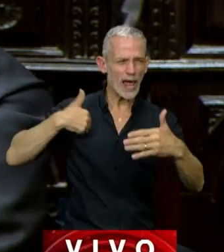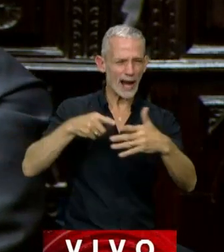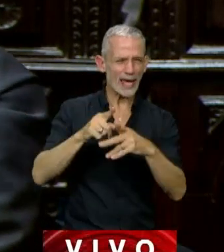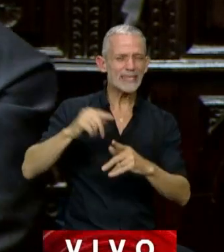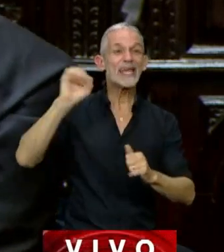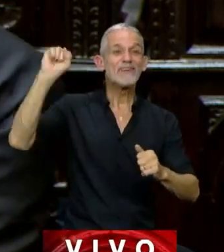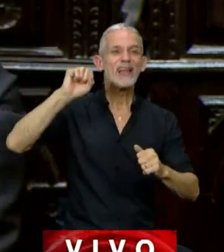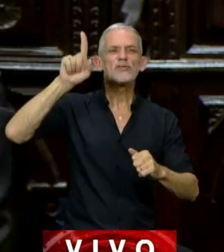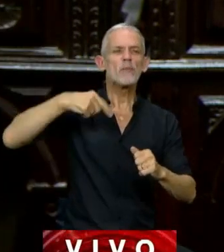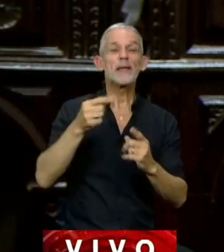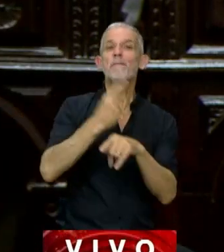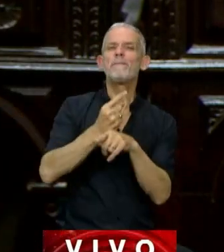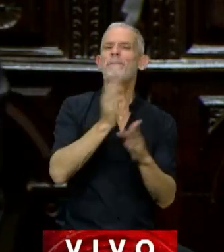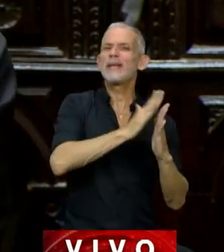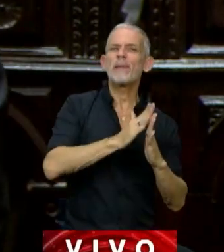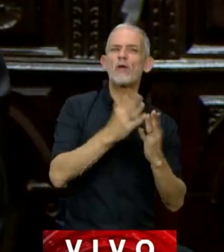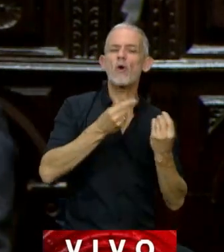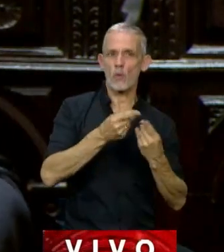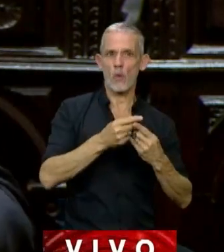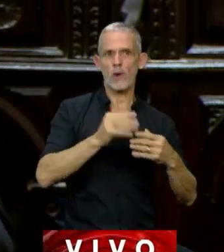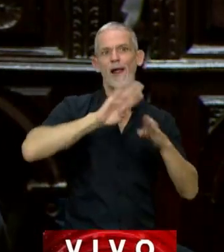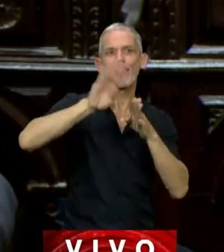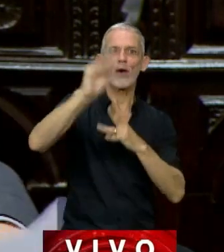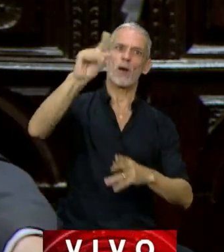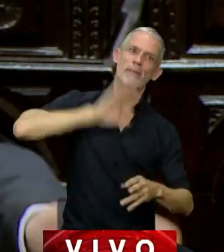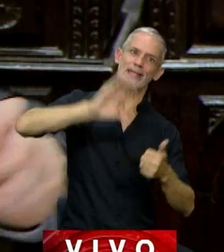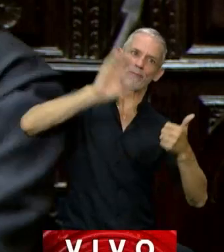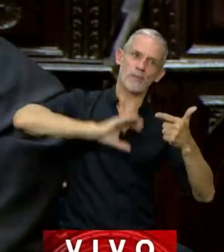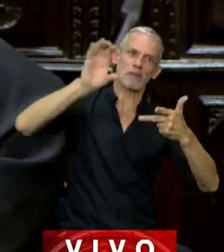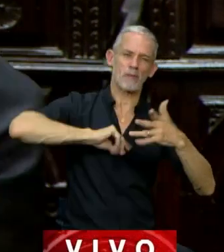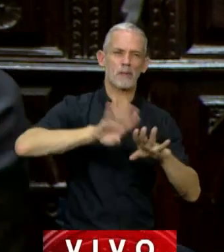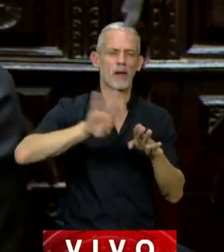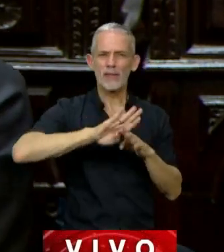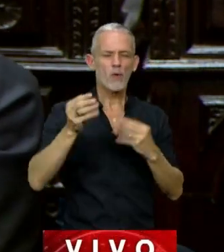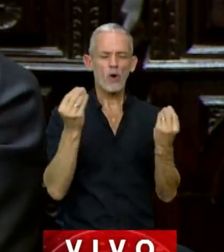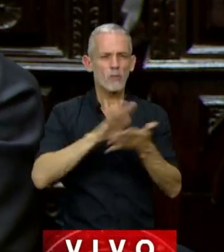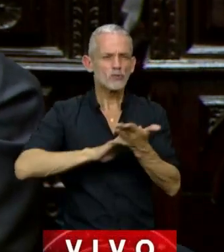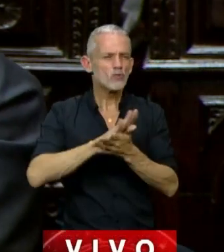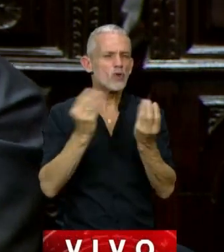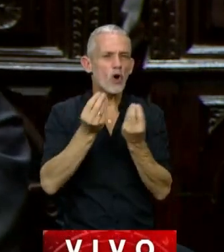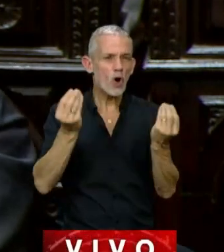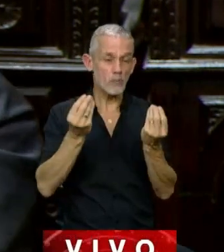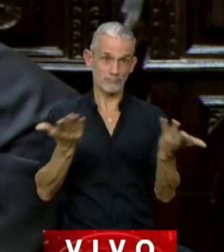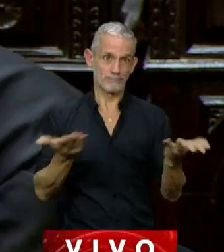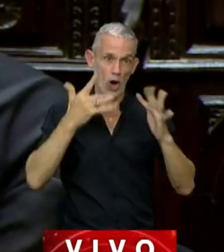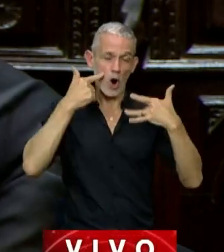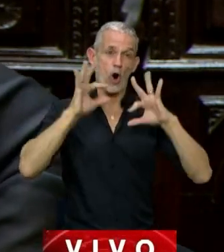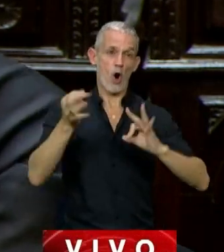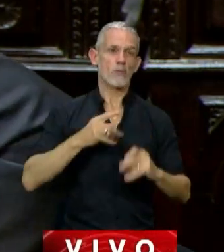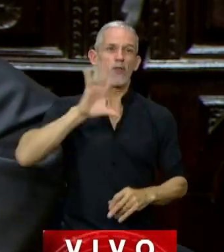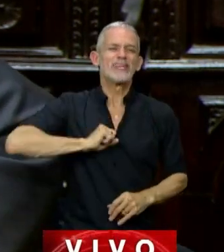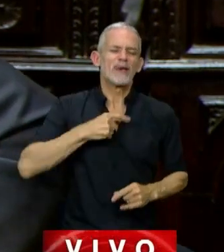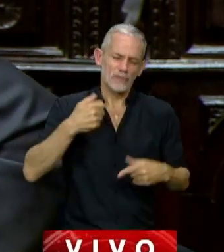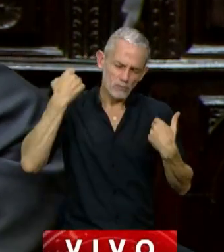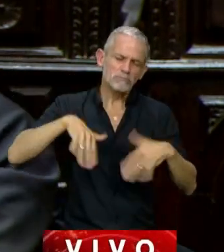país fue precedido por un ciclo de endeudamiento excesivo. ¿Cómo salir de esto? Y con esto termino. Por supuesto que los desafíos